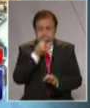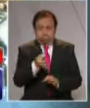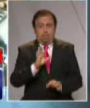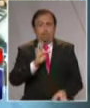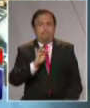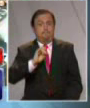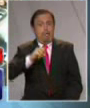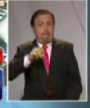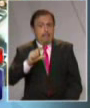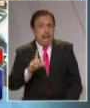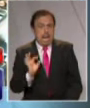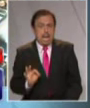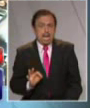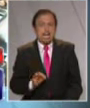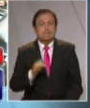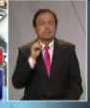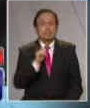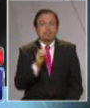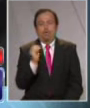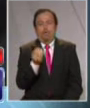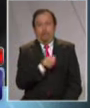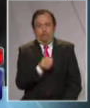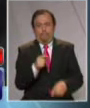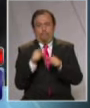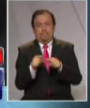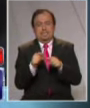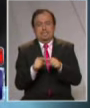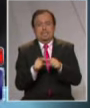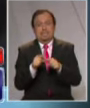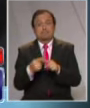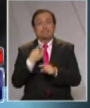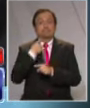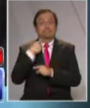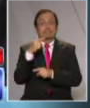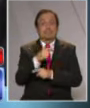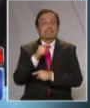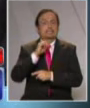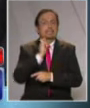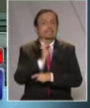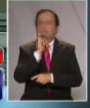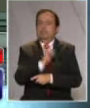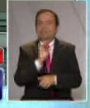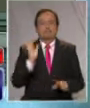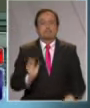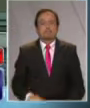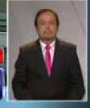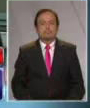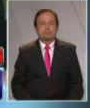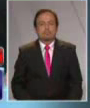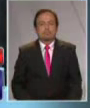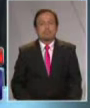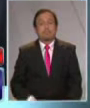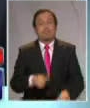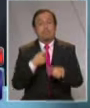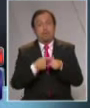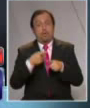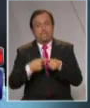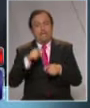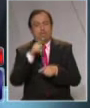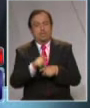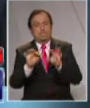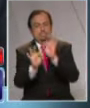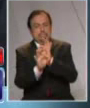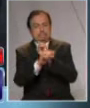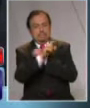y obviamente en ese caso el delito se constituye sí o sí. Por lo tanto, las explicaciones